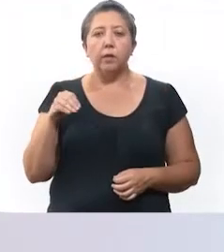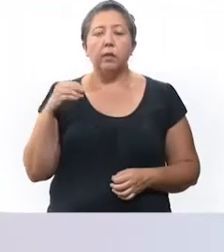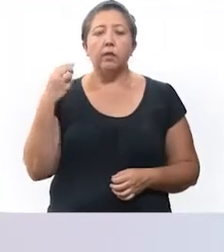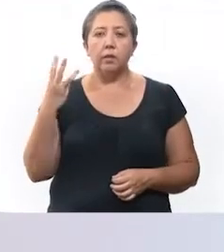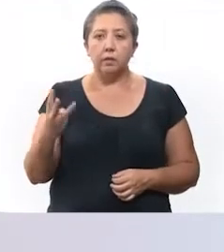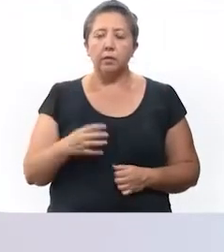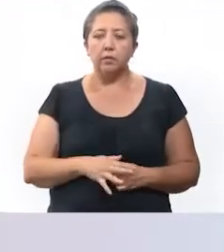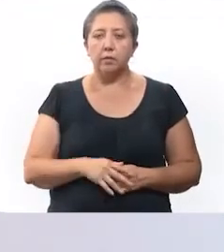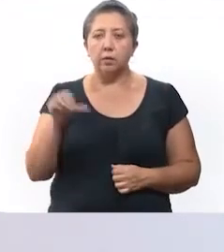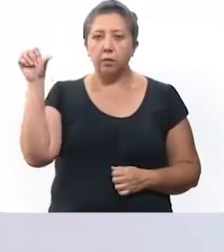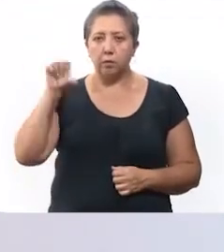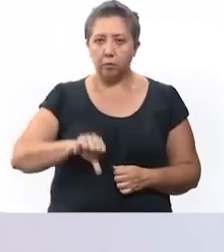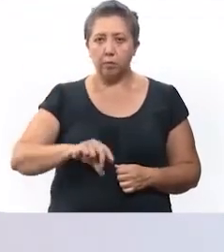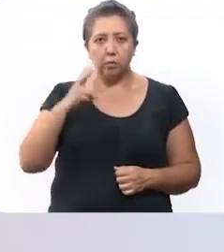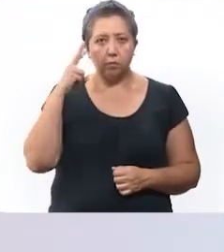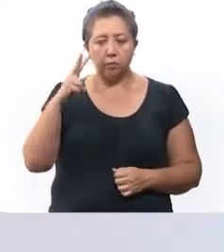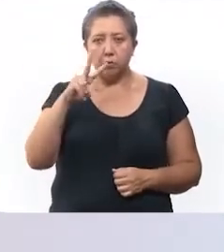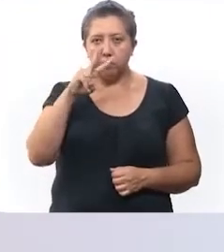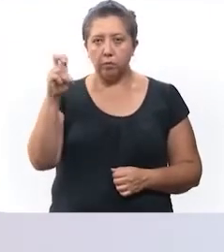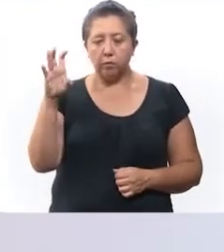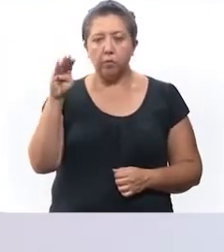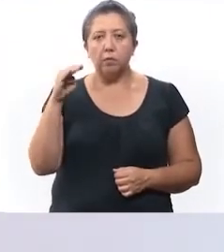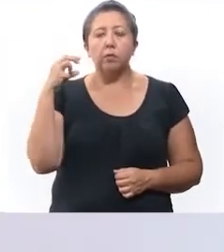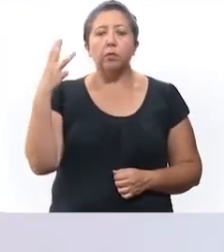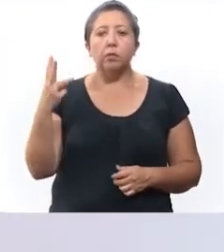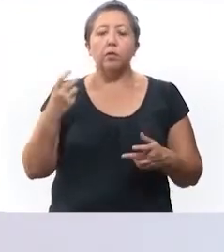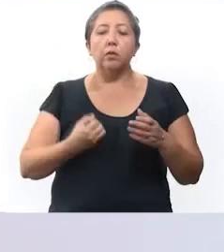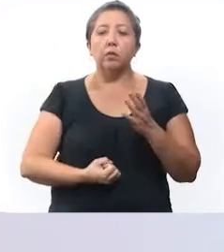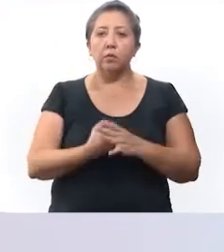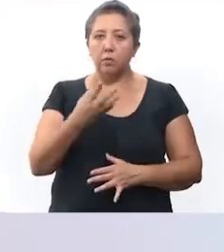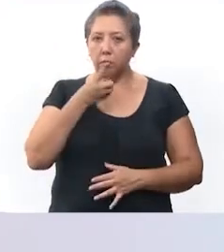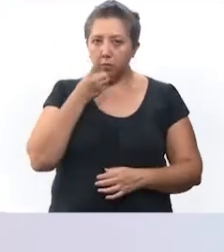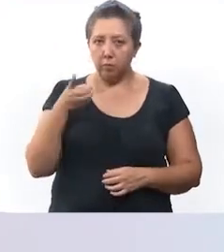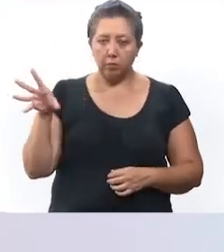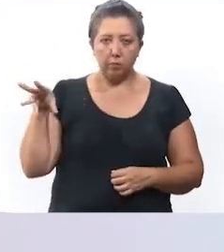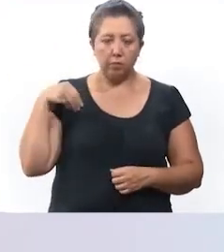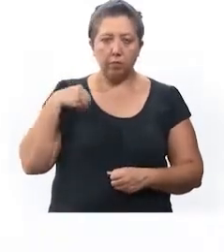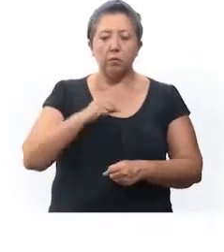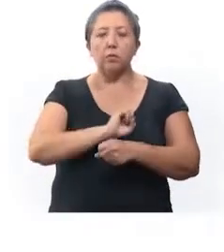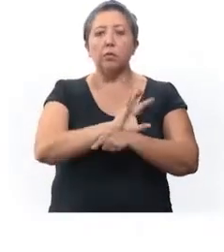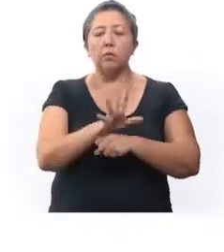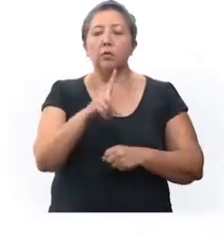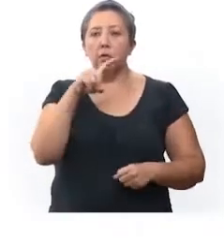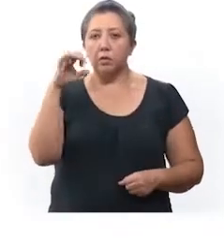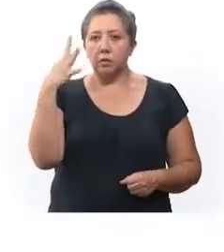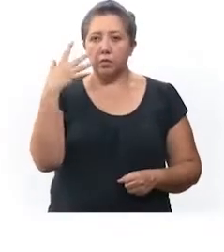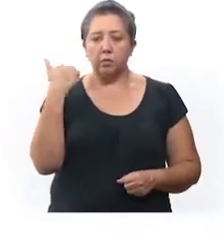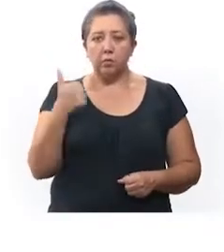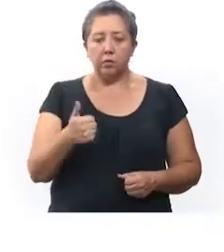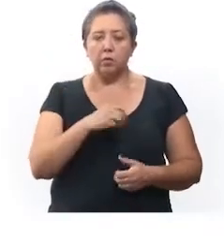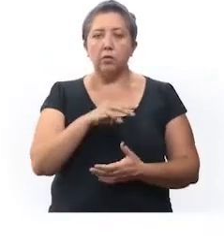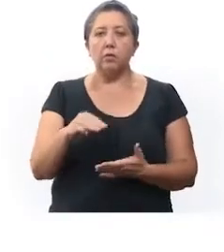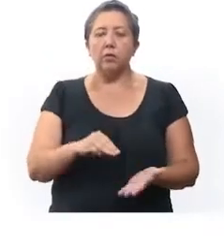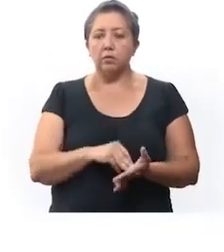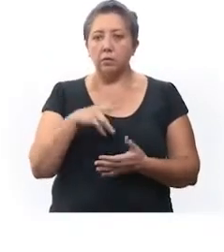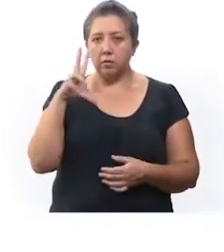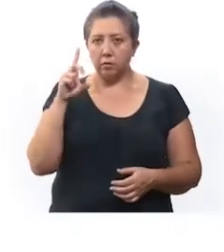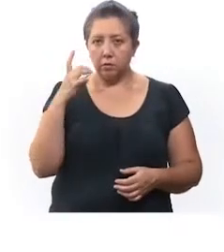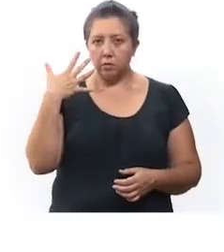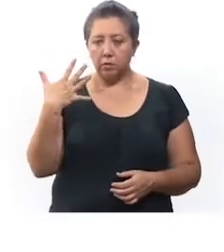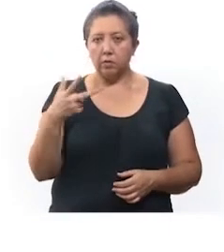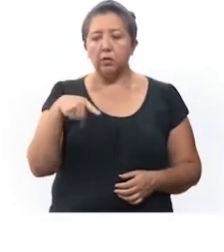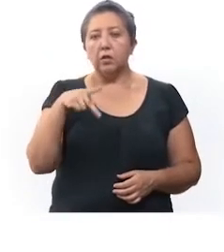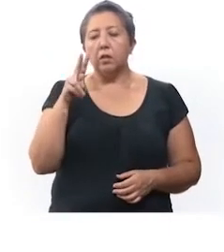59.793. Hoy se detectaron 293 nuevos contagios de coronavirus, 156 en Mérida,